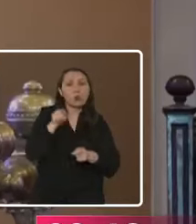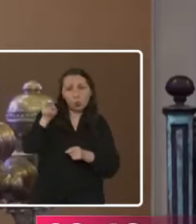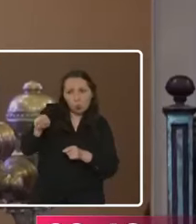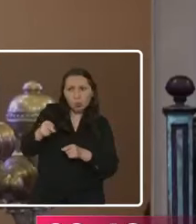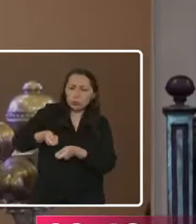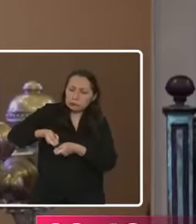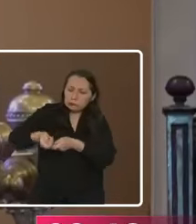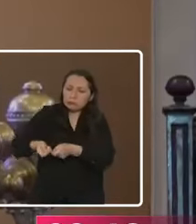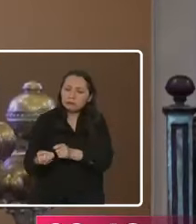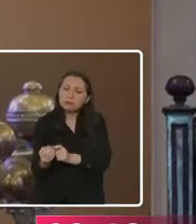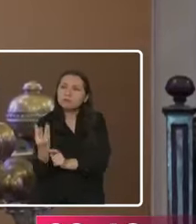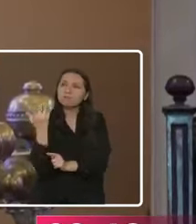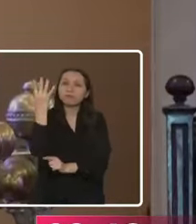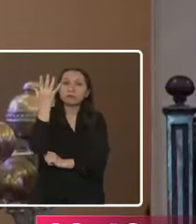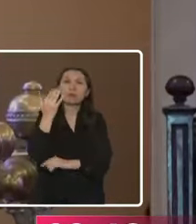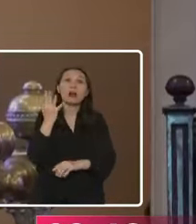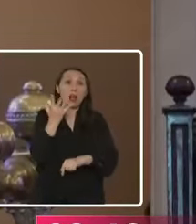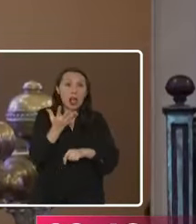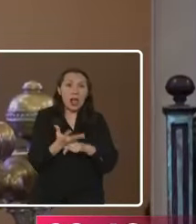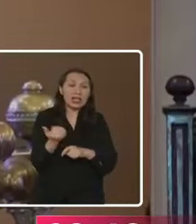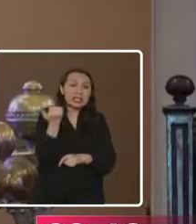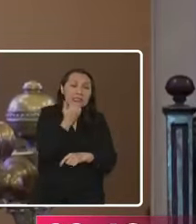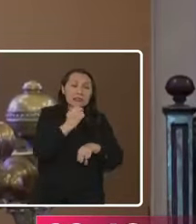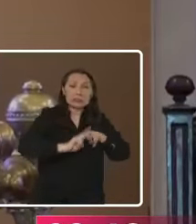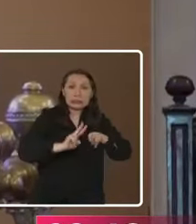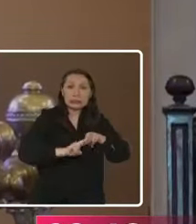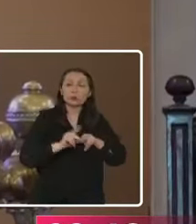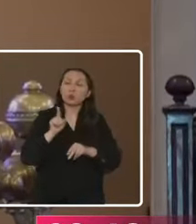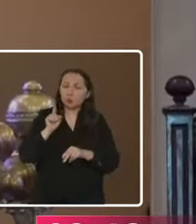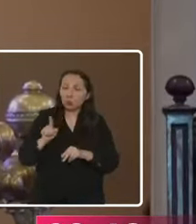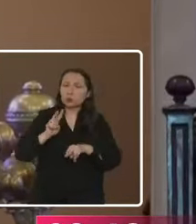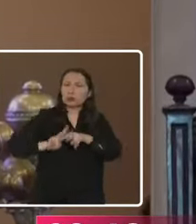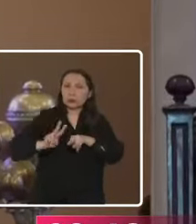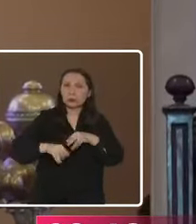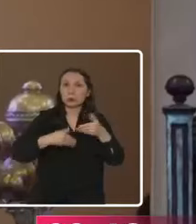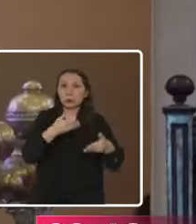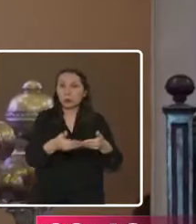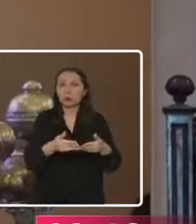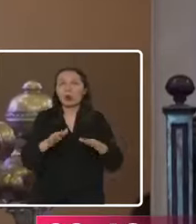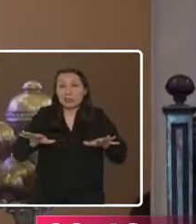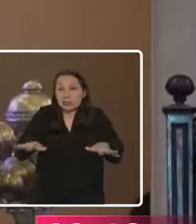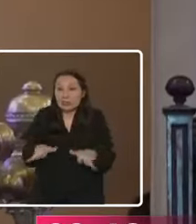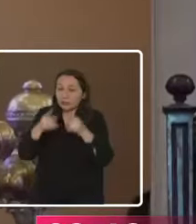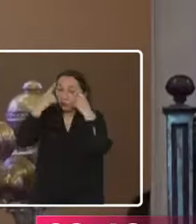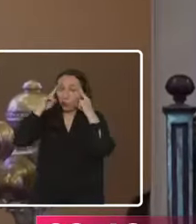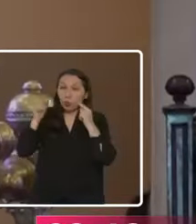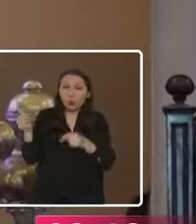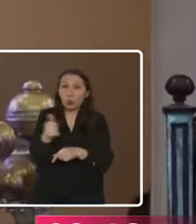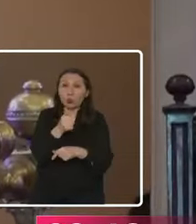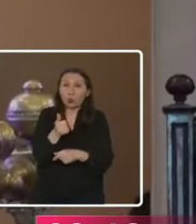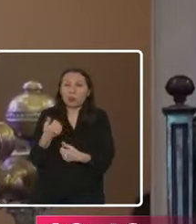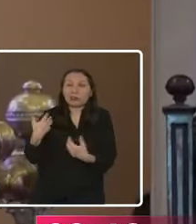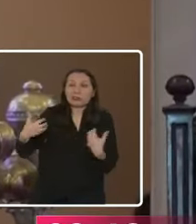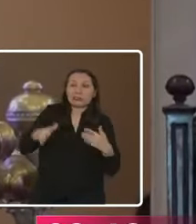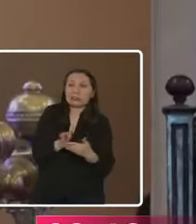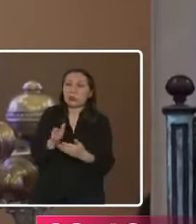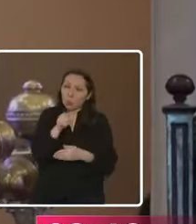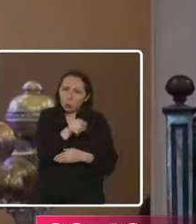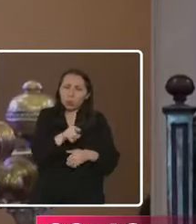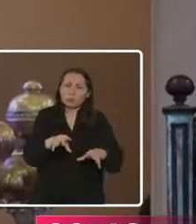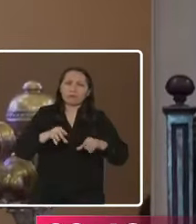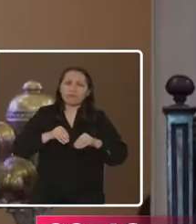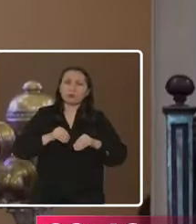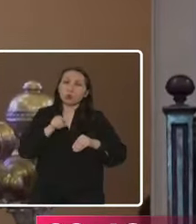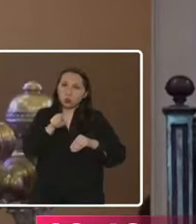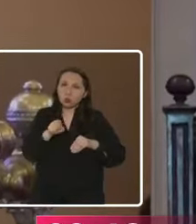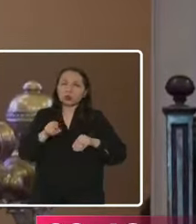plántalo tú; donde hay un error que enmendar, enmiéndalo tú; donde hay un esfuerzo que todos esquivan, hazlo tú;